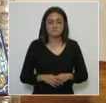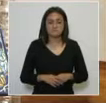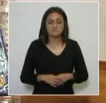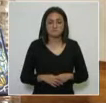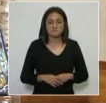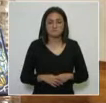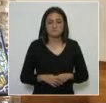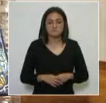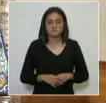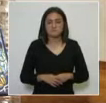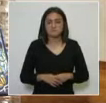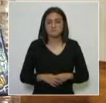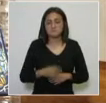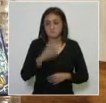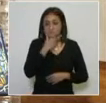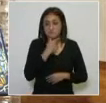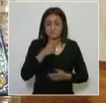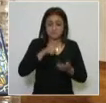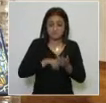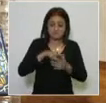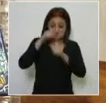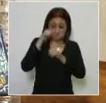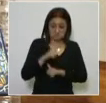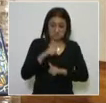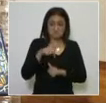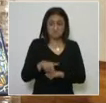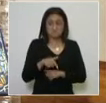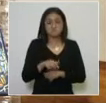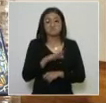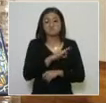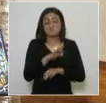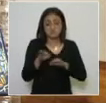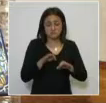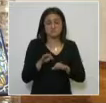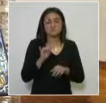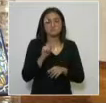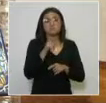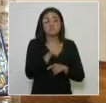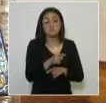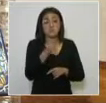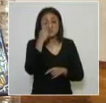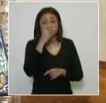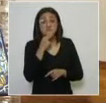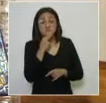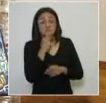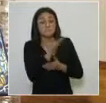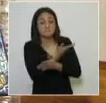Los hombres que ejercen cargos no tienen poder, son servidores públicos.